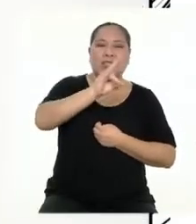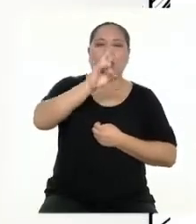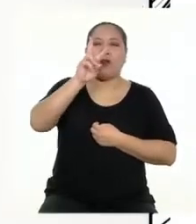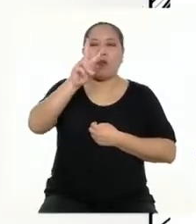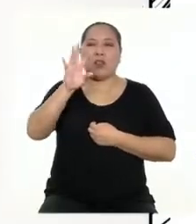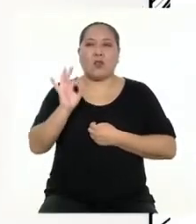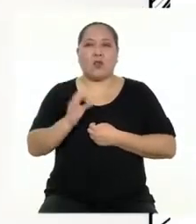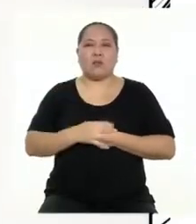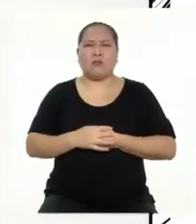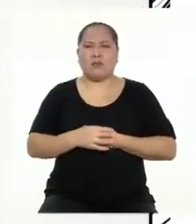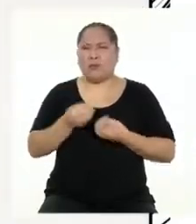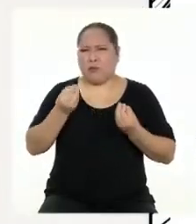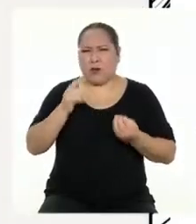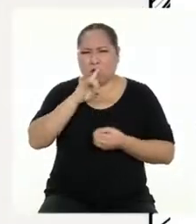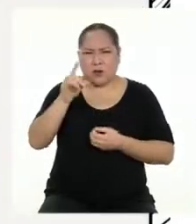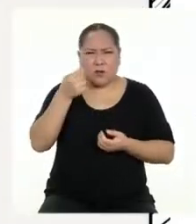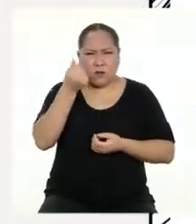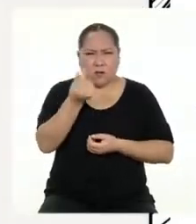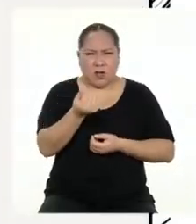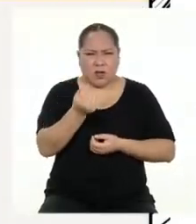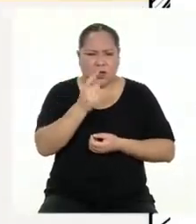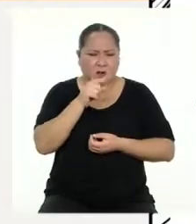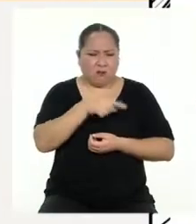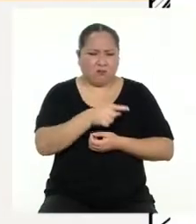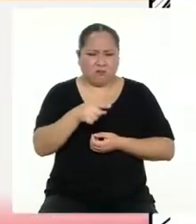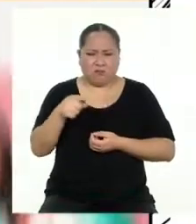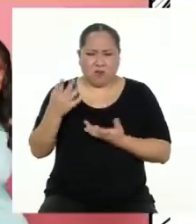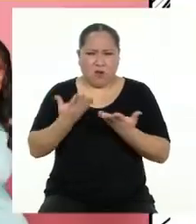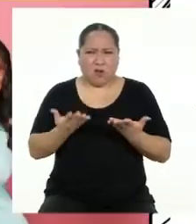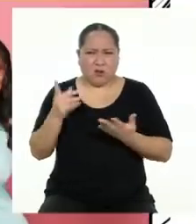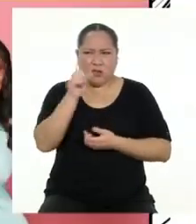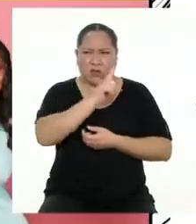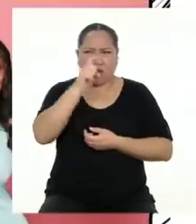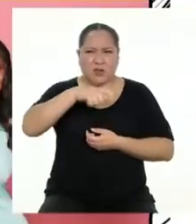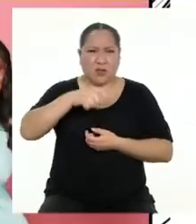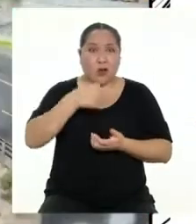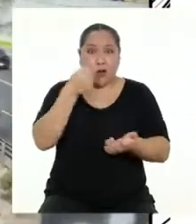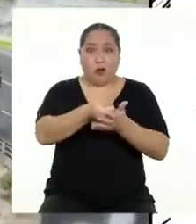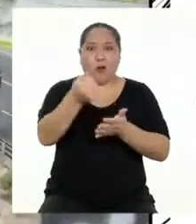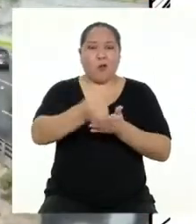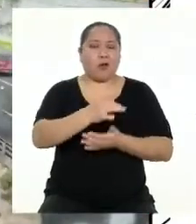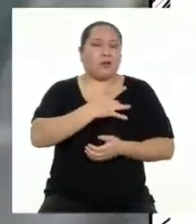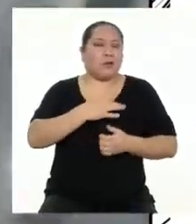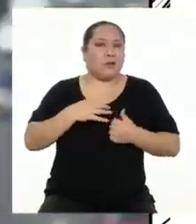729. ¿Por qué gastamos dinero en cosas que no son esenciales? ¿Será porque comprar se siente bien?